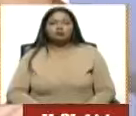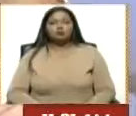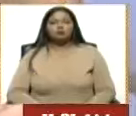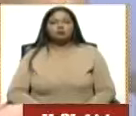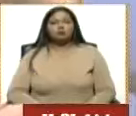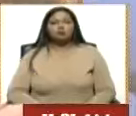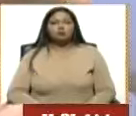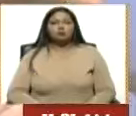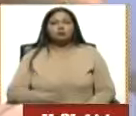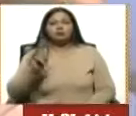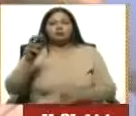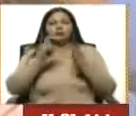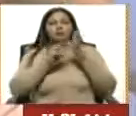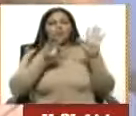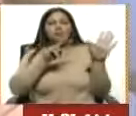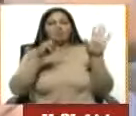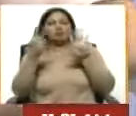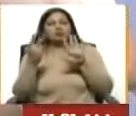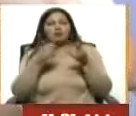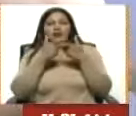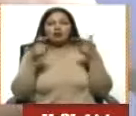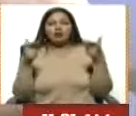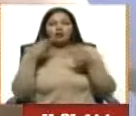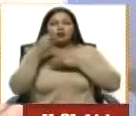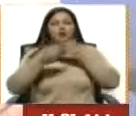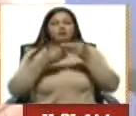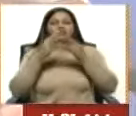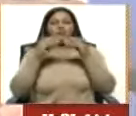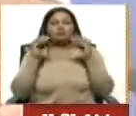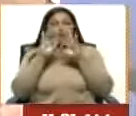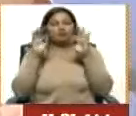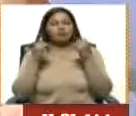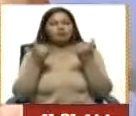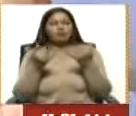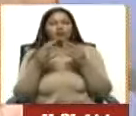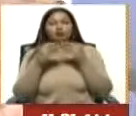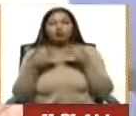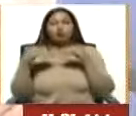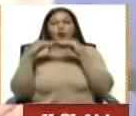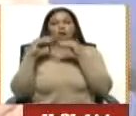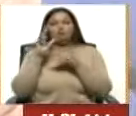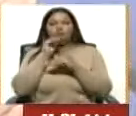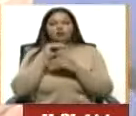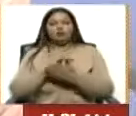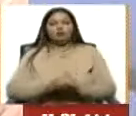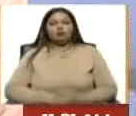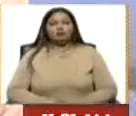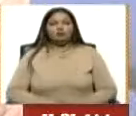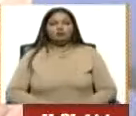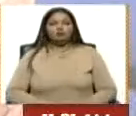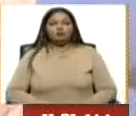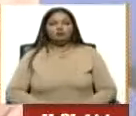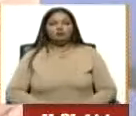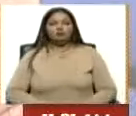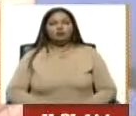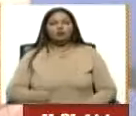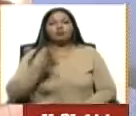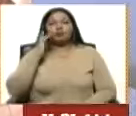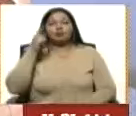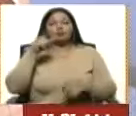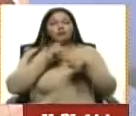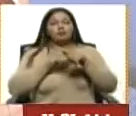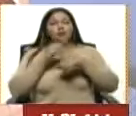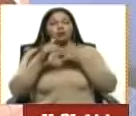digo el algoritmo, trato de generalizar el algoritmo de todas las plataformas, aunque no todos son iguales. No. Por ejemplo, en esa época,